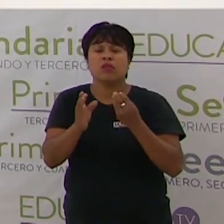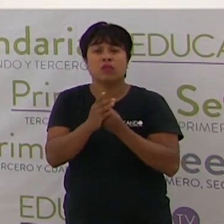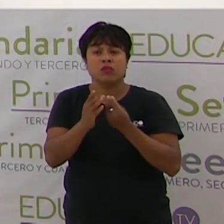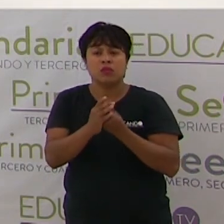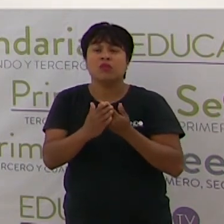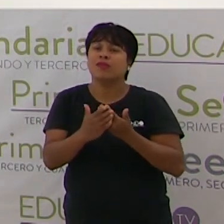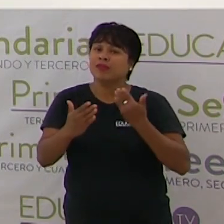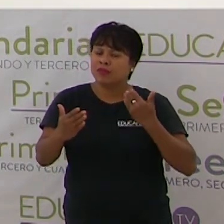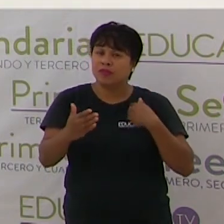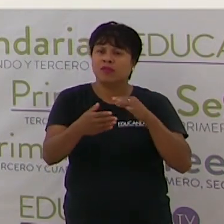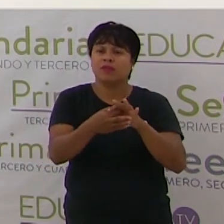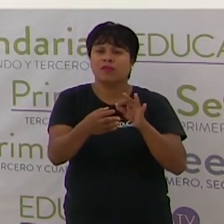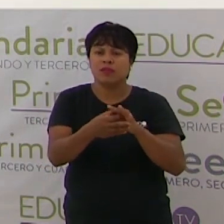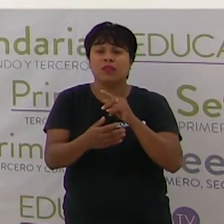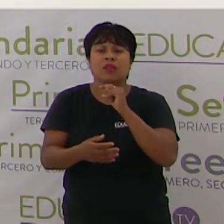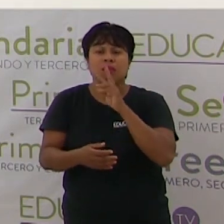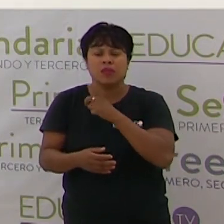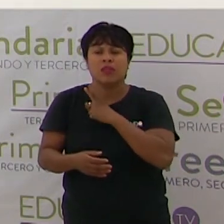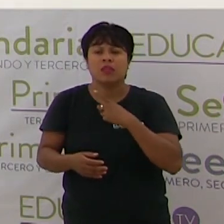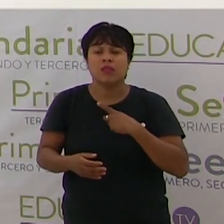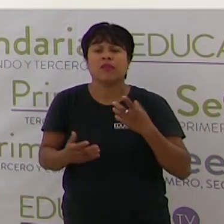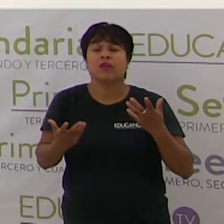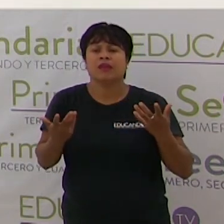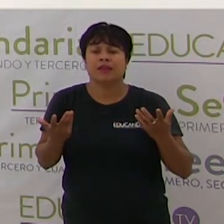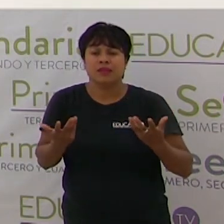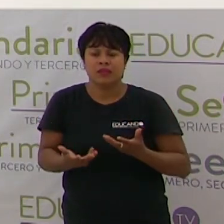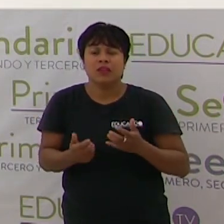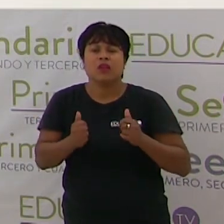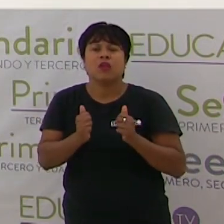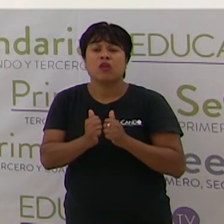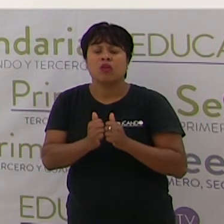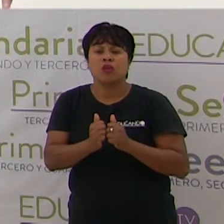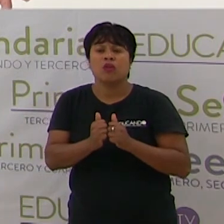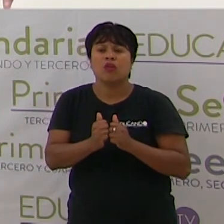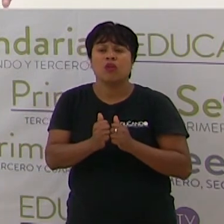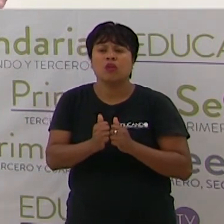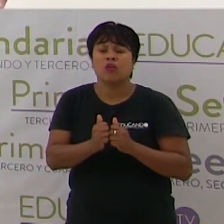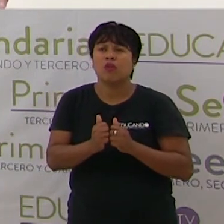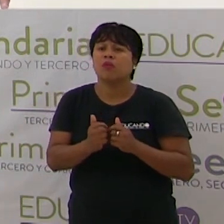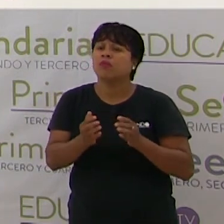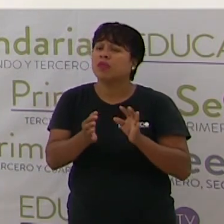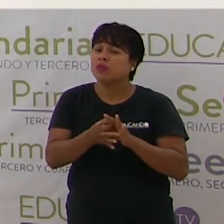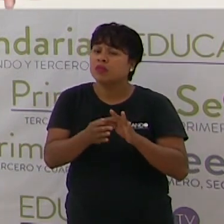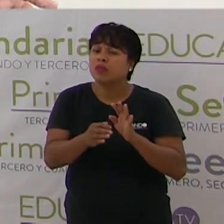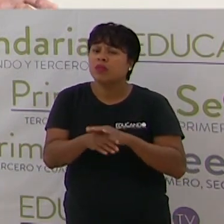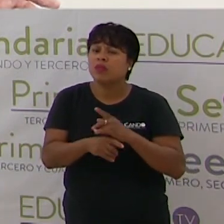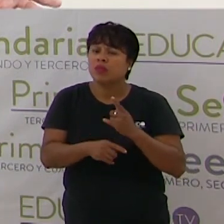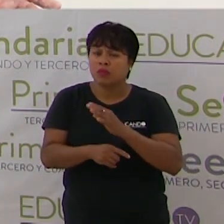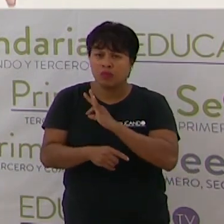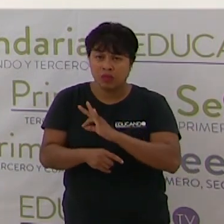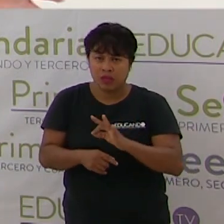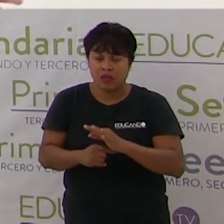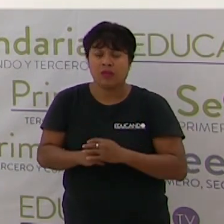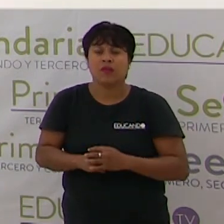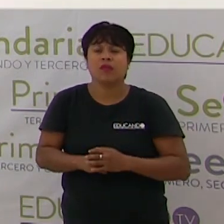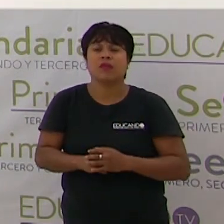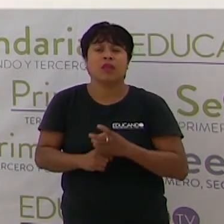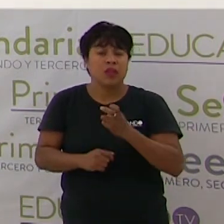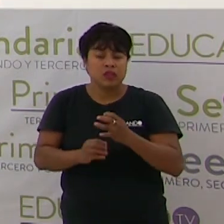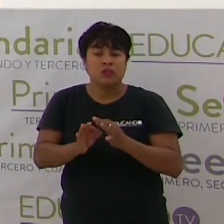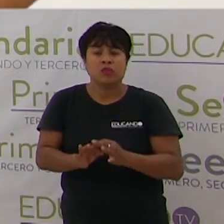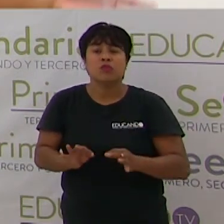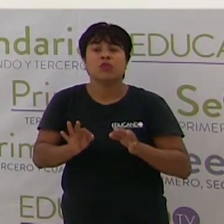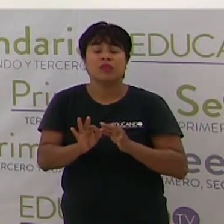estuve comentando, tiene que ver también con o explica el por qué los barcos pueden flotar. Es muy